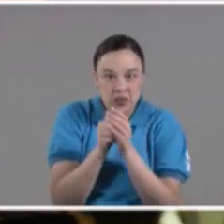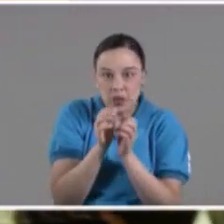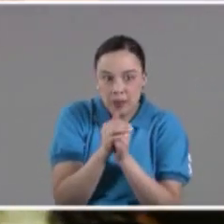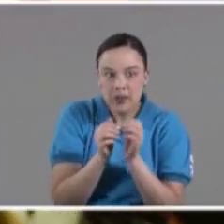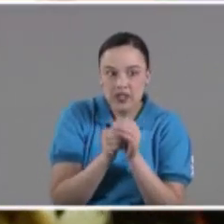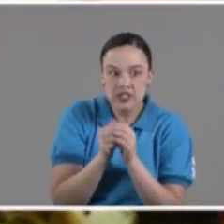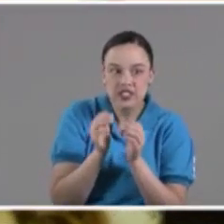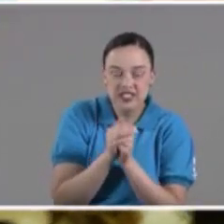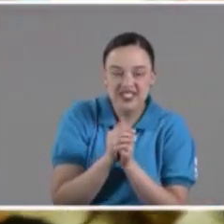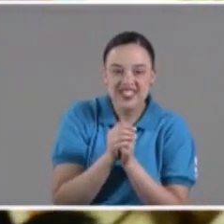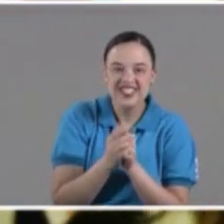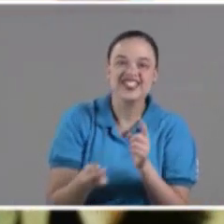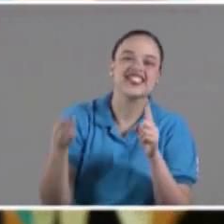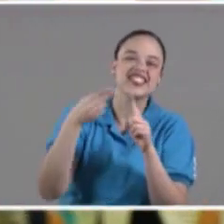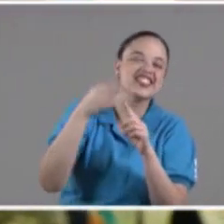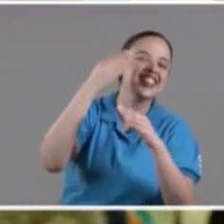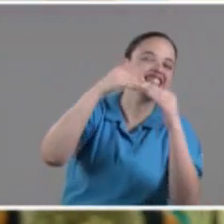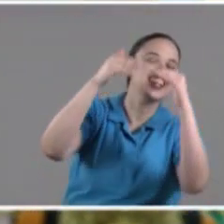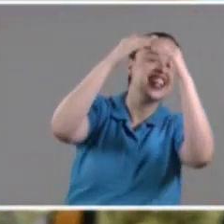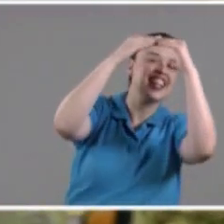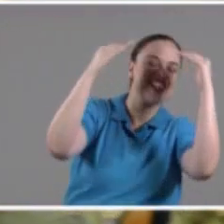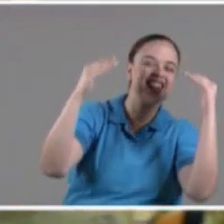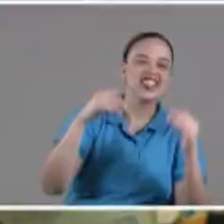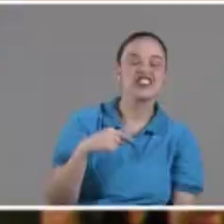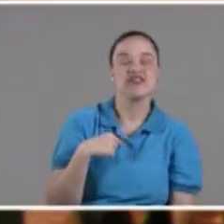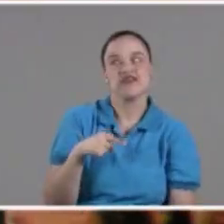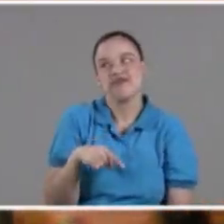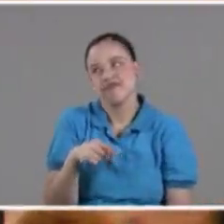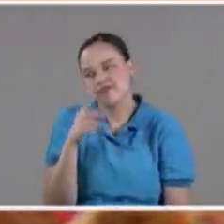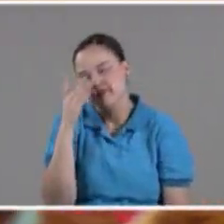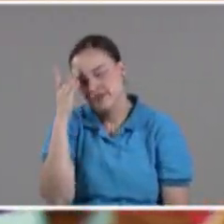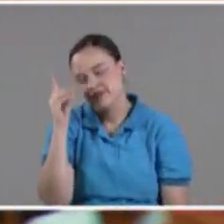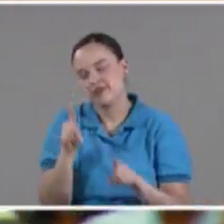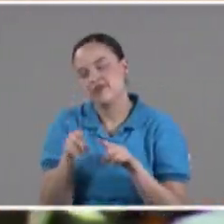hasta el cielo está de acuerdo porque llovió más recio